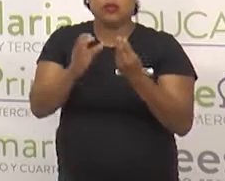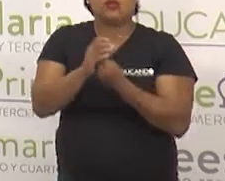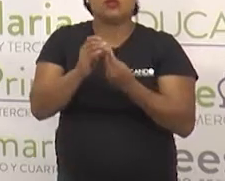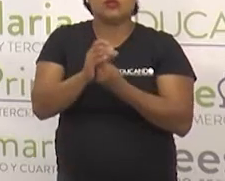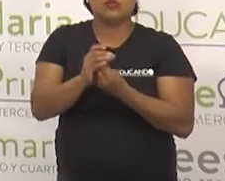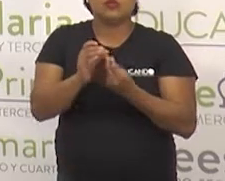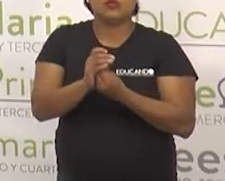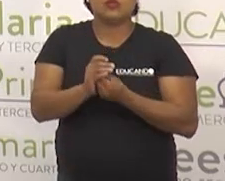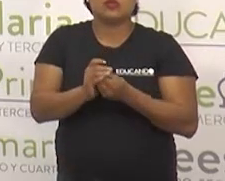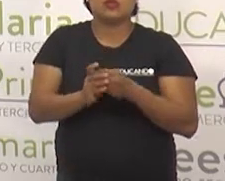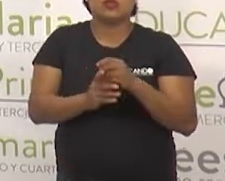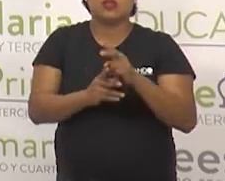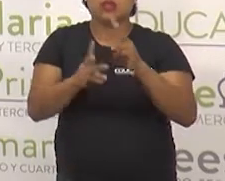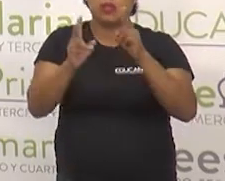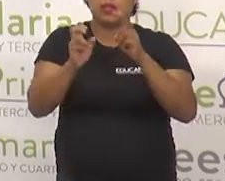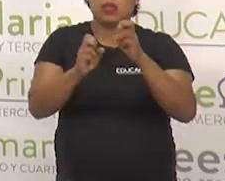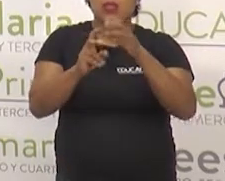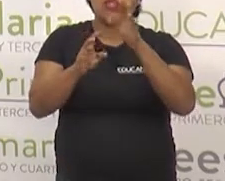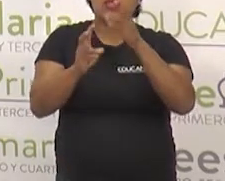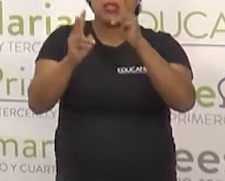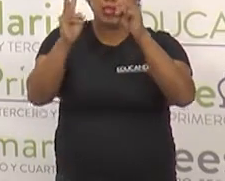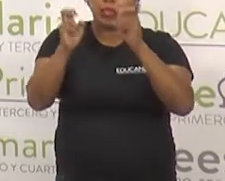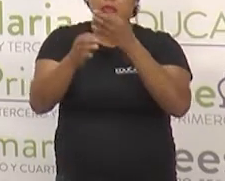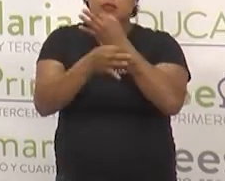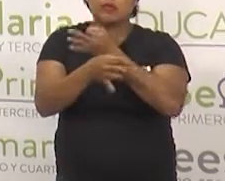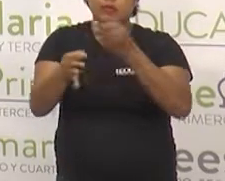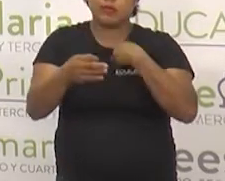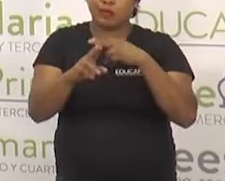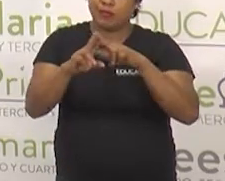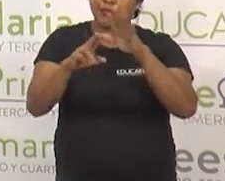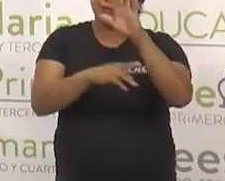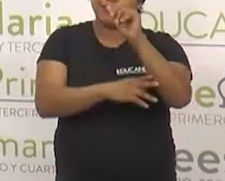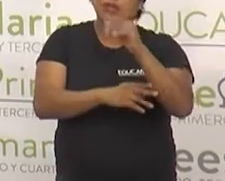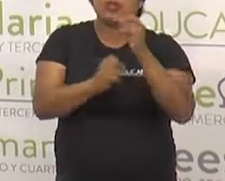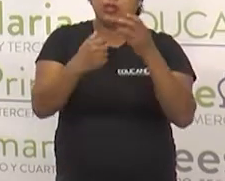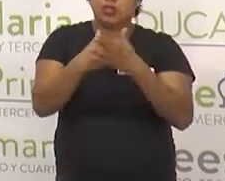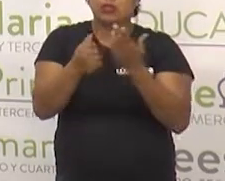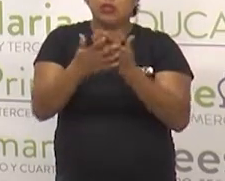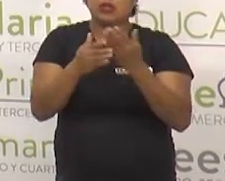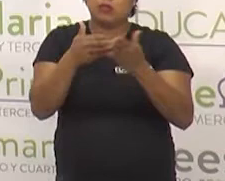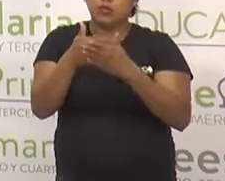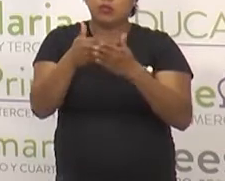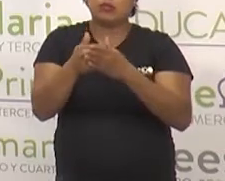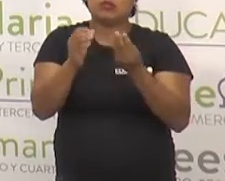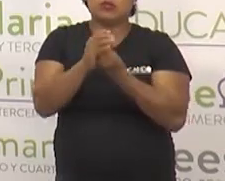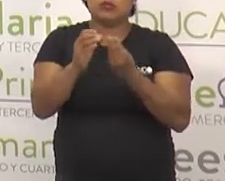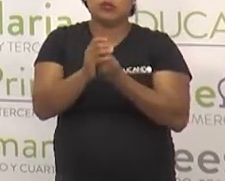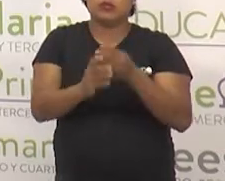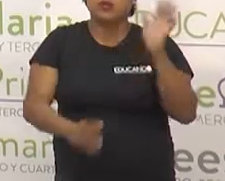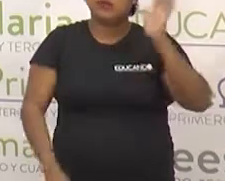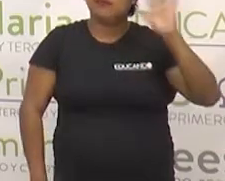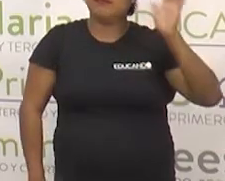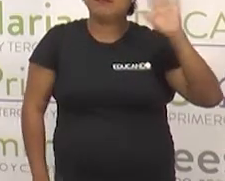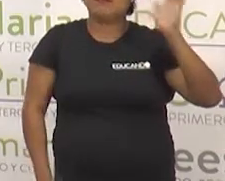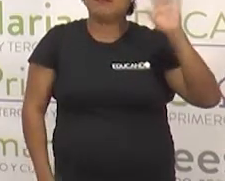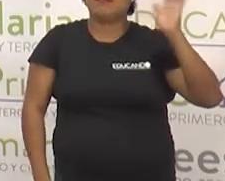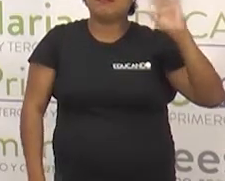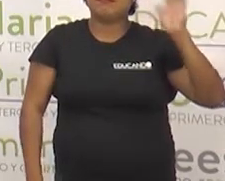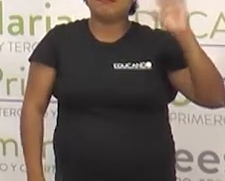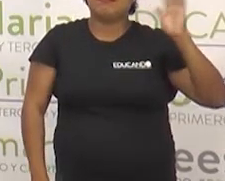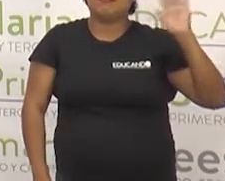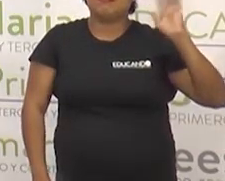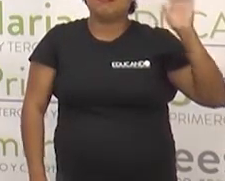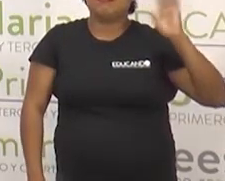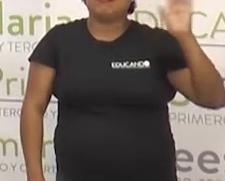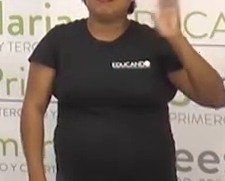Esta fue la sesión de temas expositivos. Me despido de ti y te espero en la próxima sesión. ¡Hasta luego!